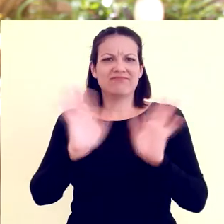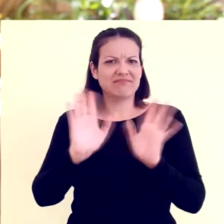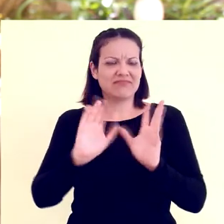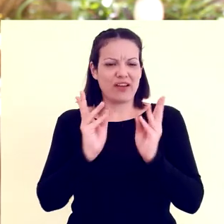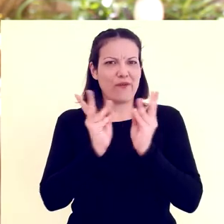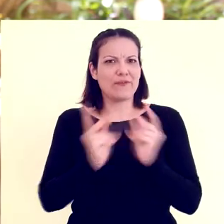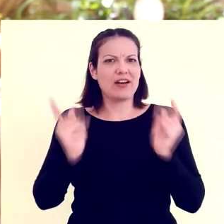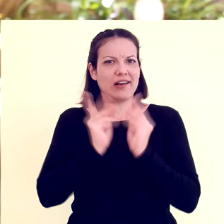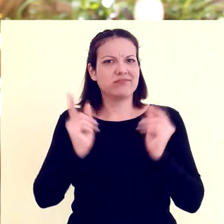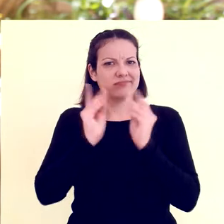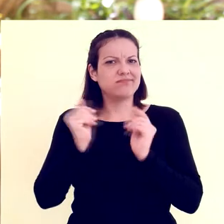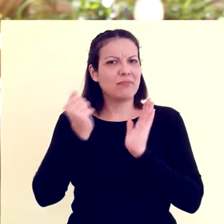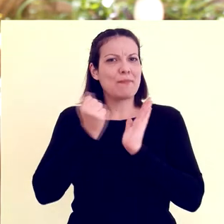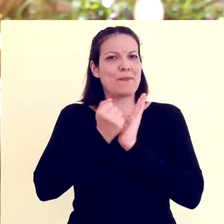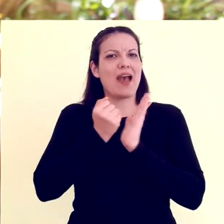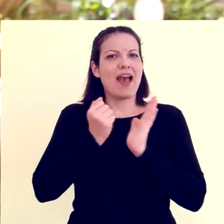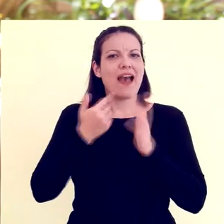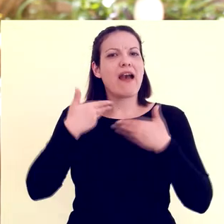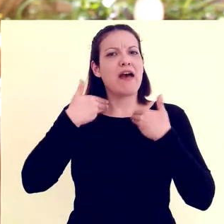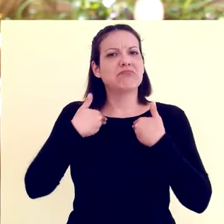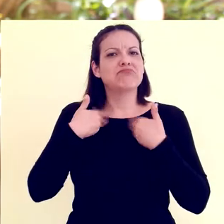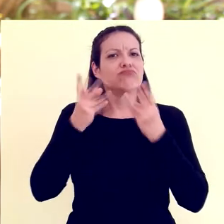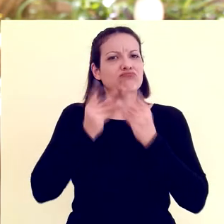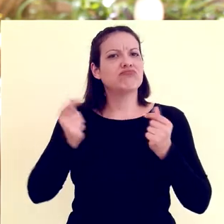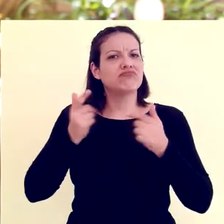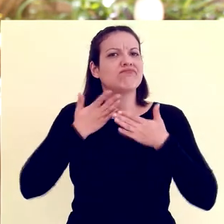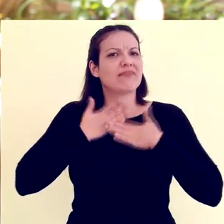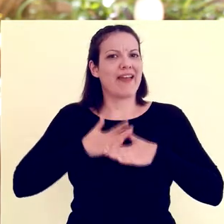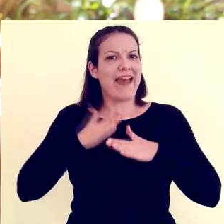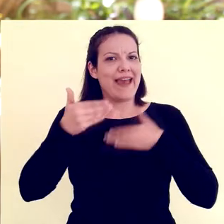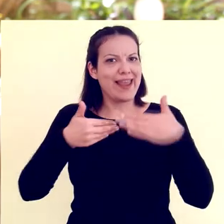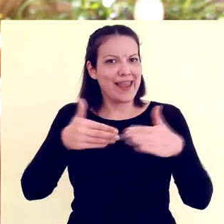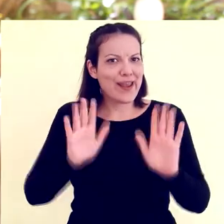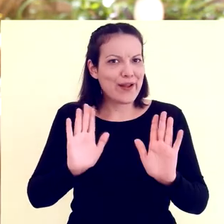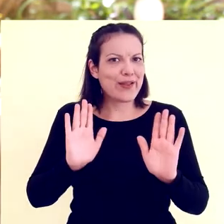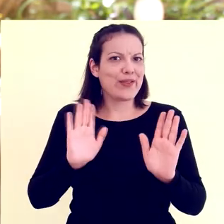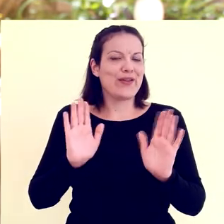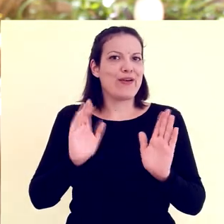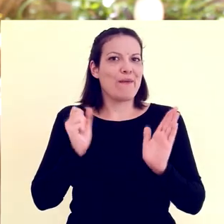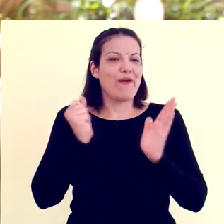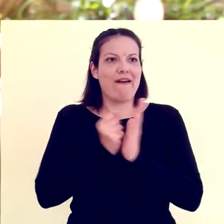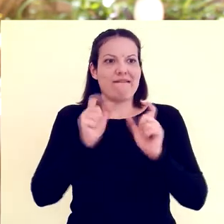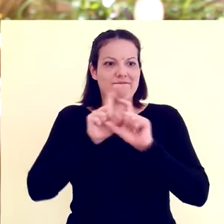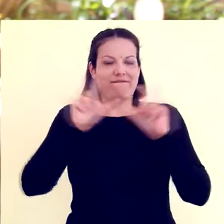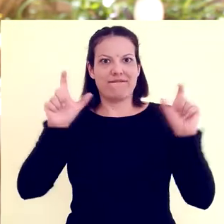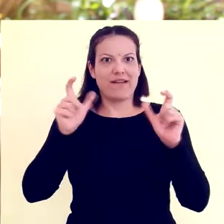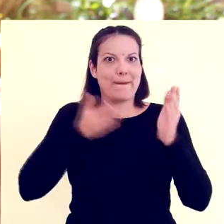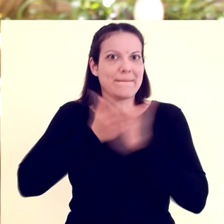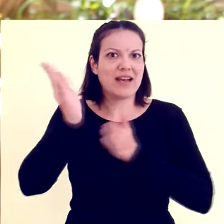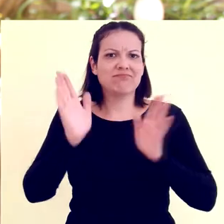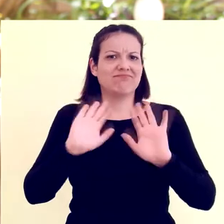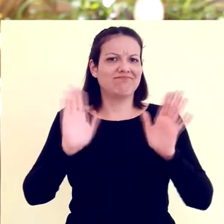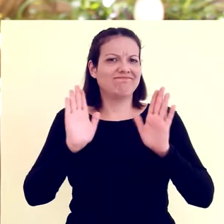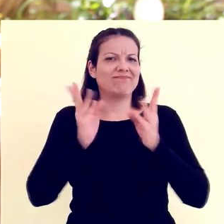enjuagada y lo podemos usar, digamos, me lo puedo poner, y no está tan teñido, sino